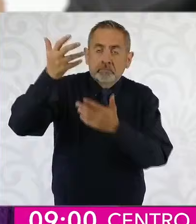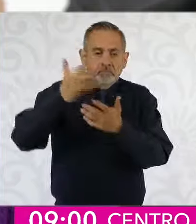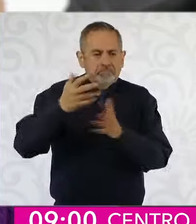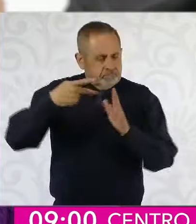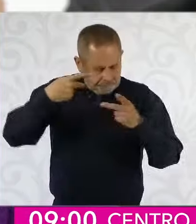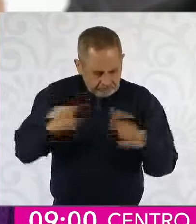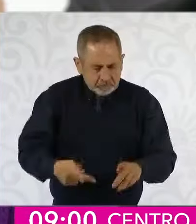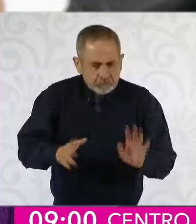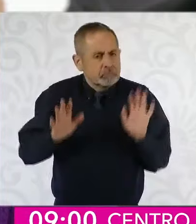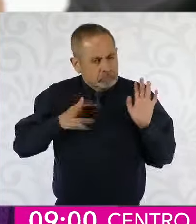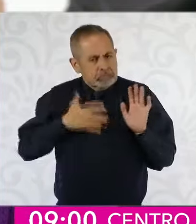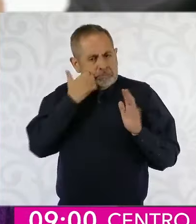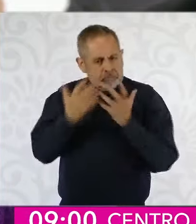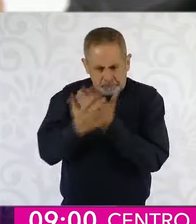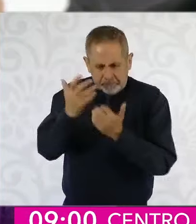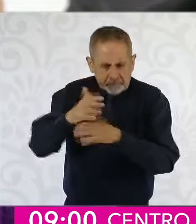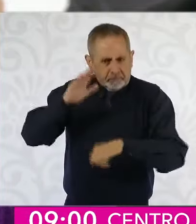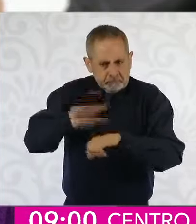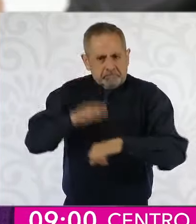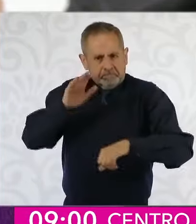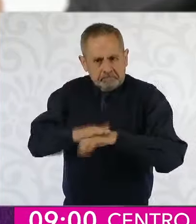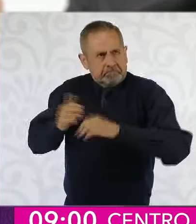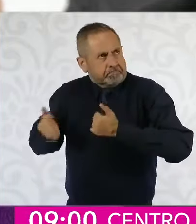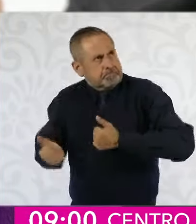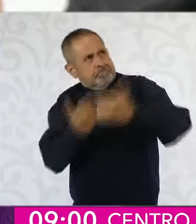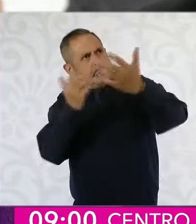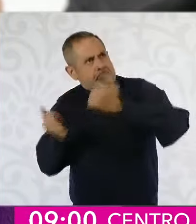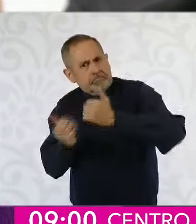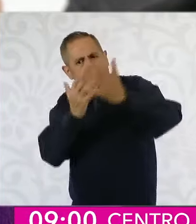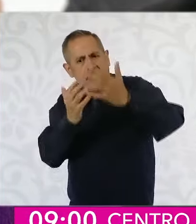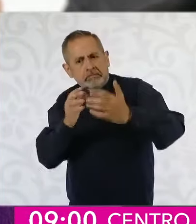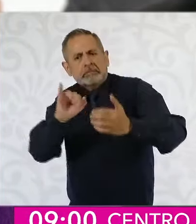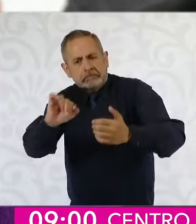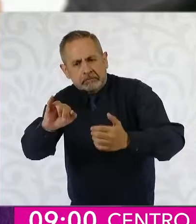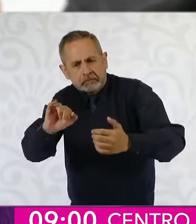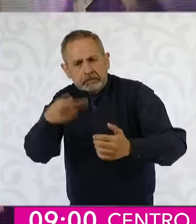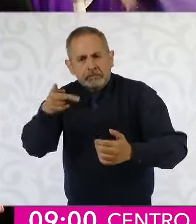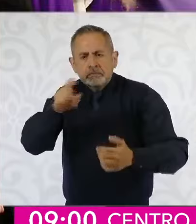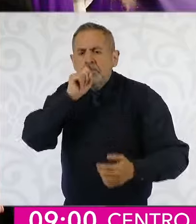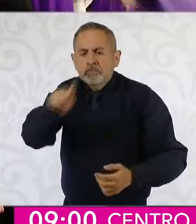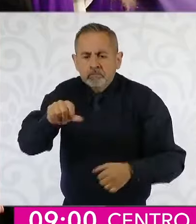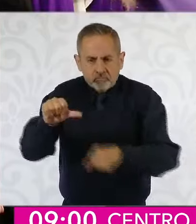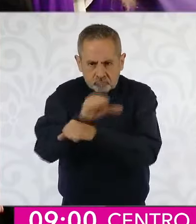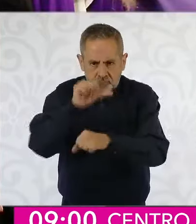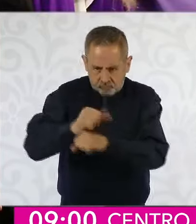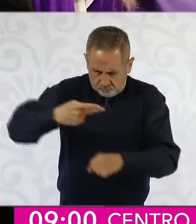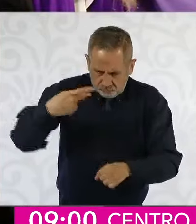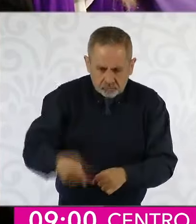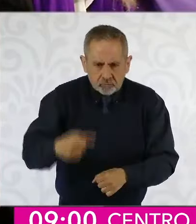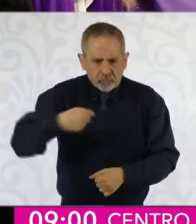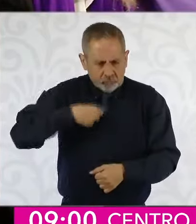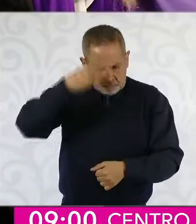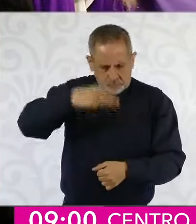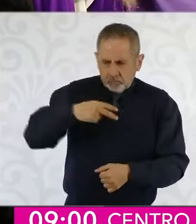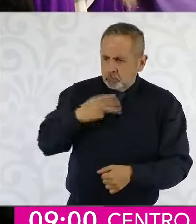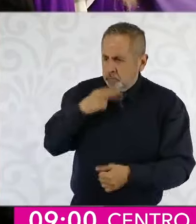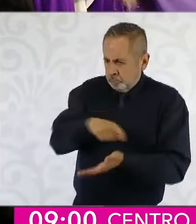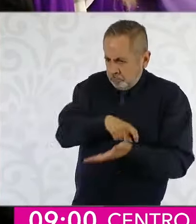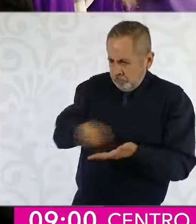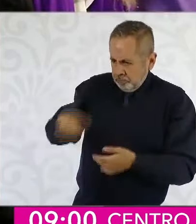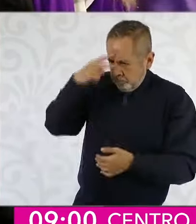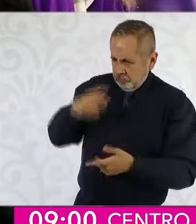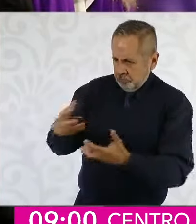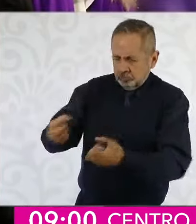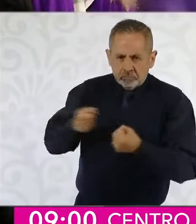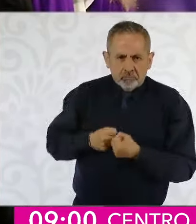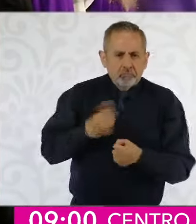y queremos seguir produciendo y más para exportación, pero también queremos que se hagan los coches que los mexicanos usamos, ¿no? No solo